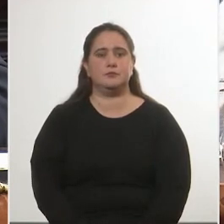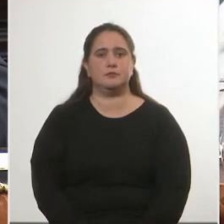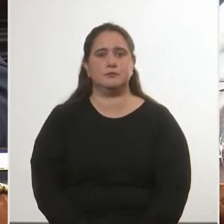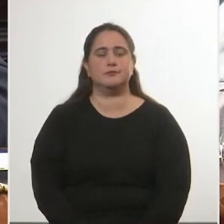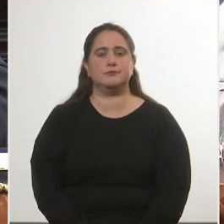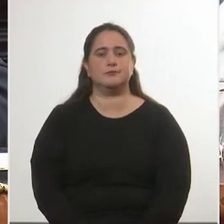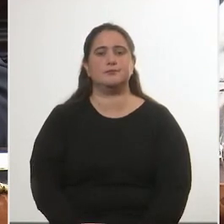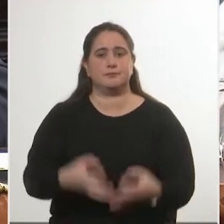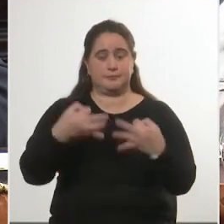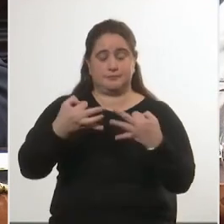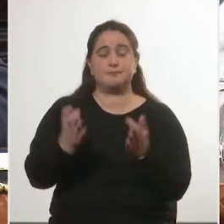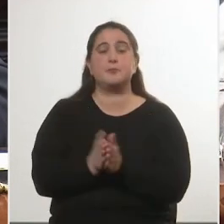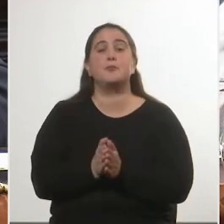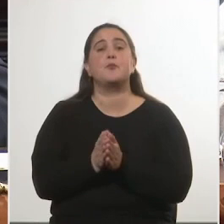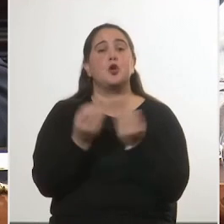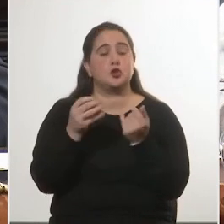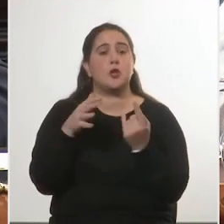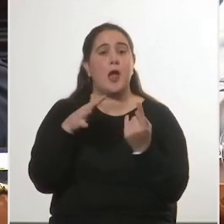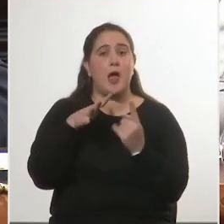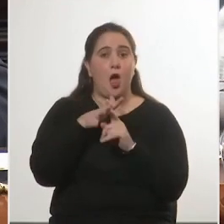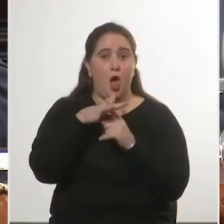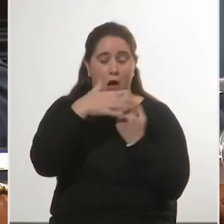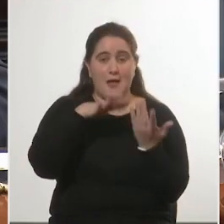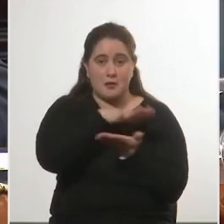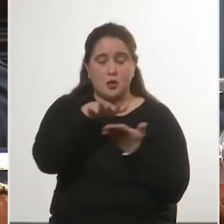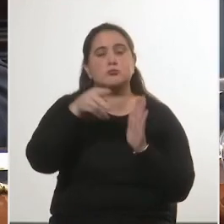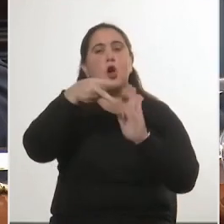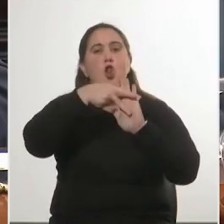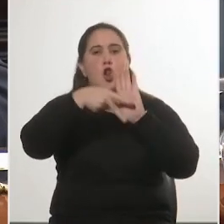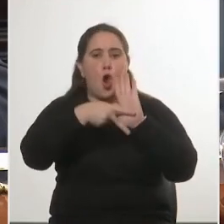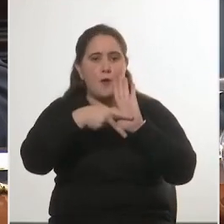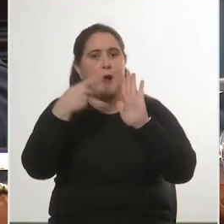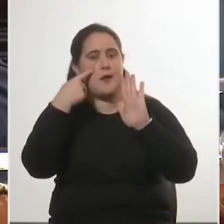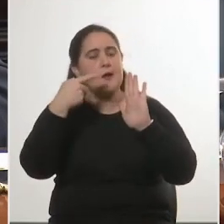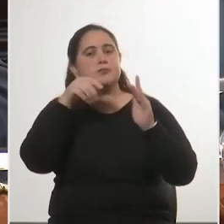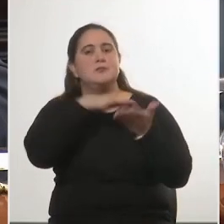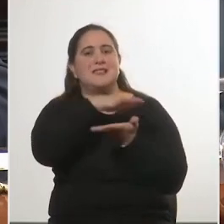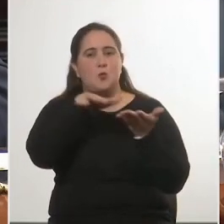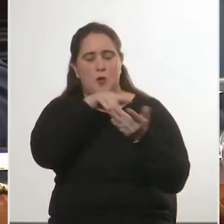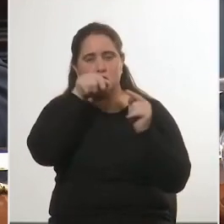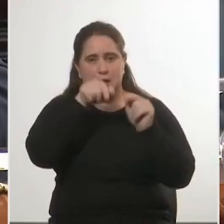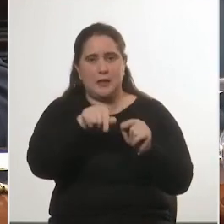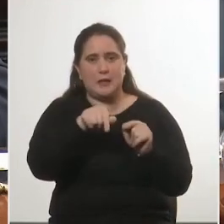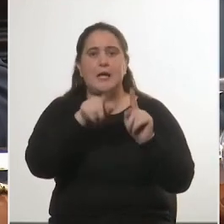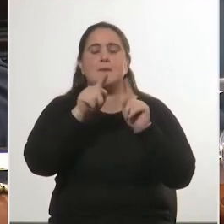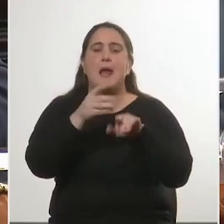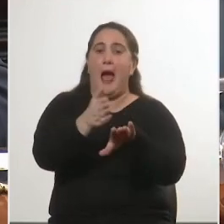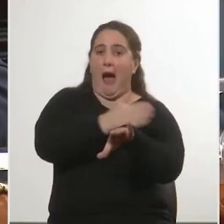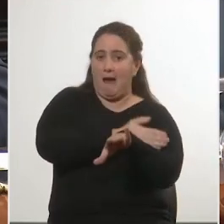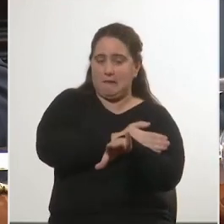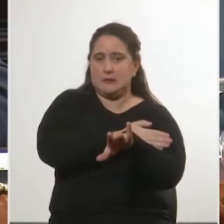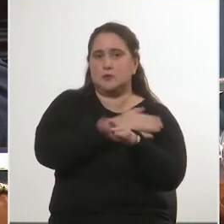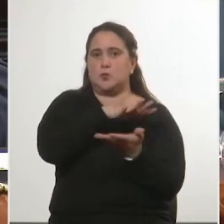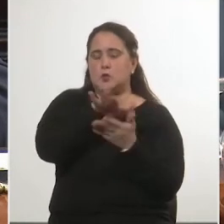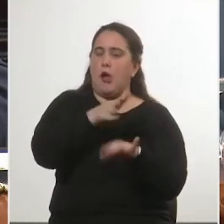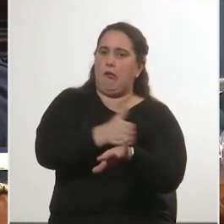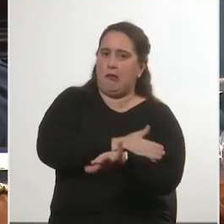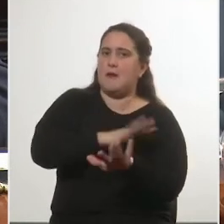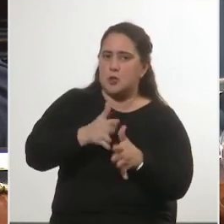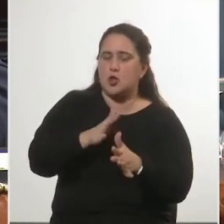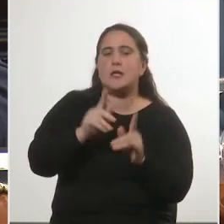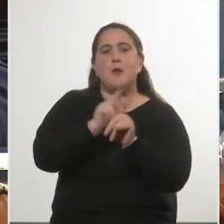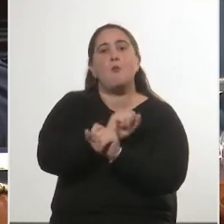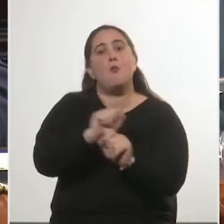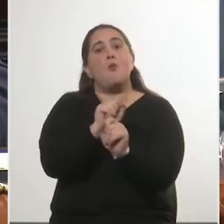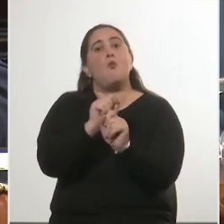Ahí está. Bien, un contexto, un marco normativo aplicable a la situación, los antecedentes de esta situación y